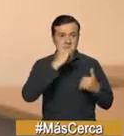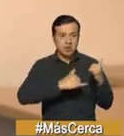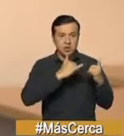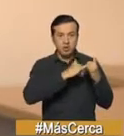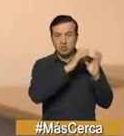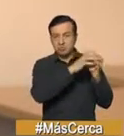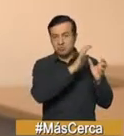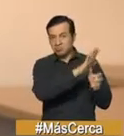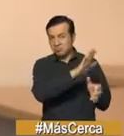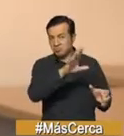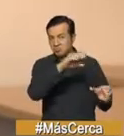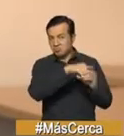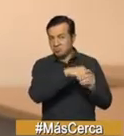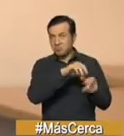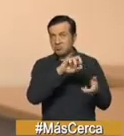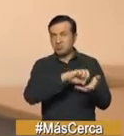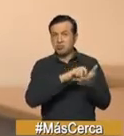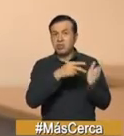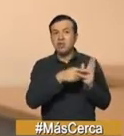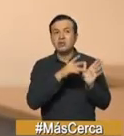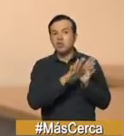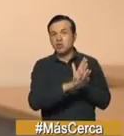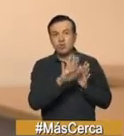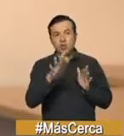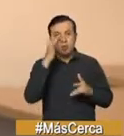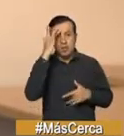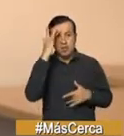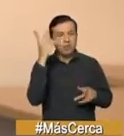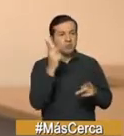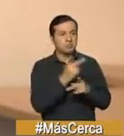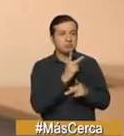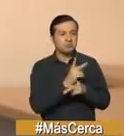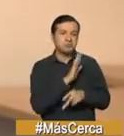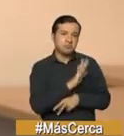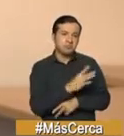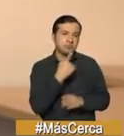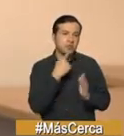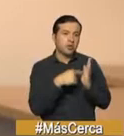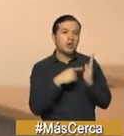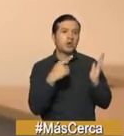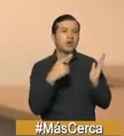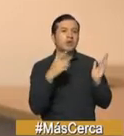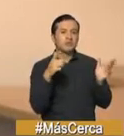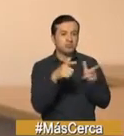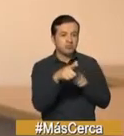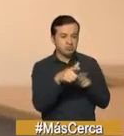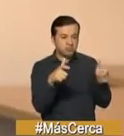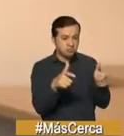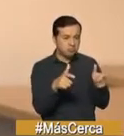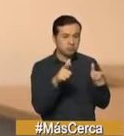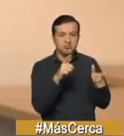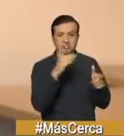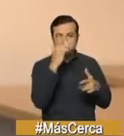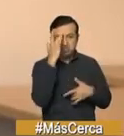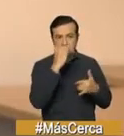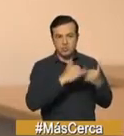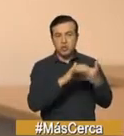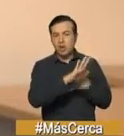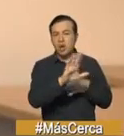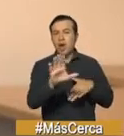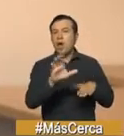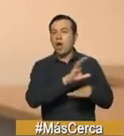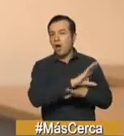naturales esto significa que se circulaban entre reservorios y entre vectores silvestres